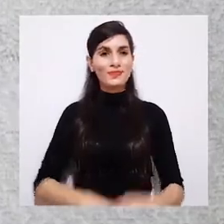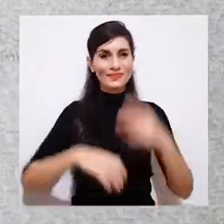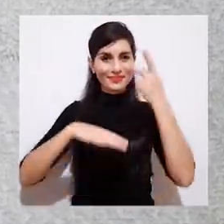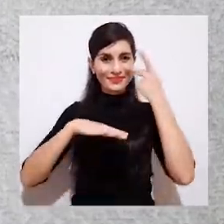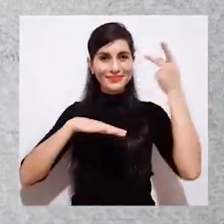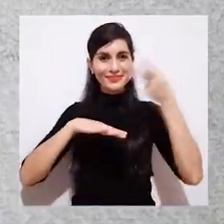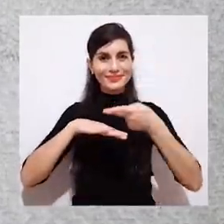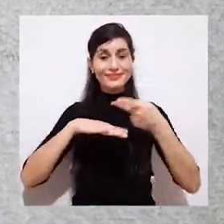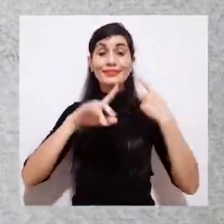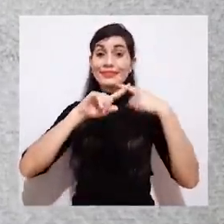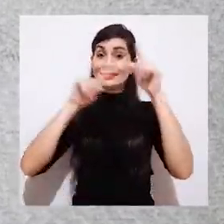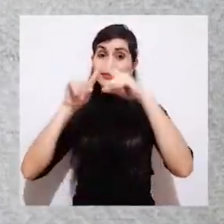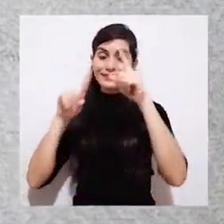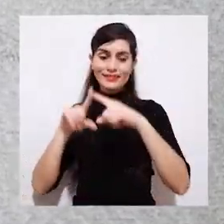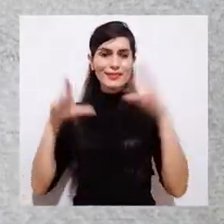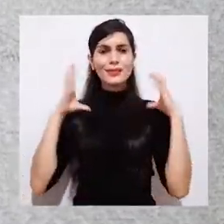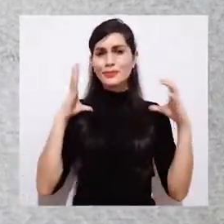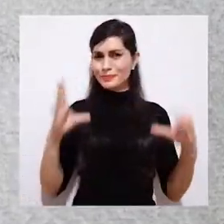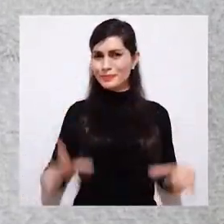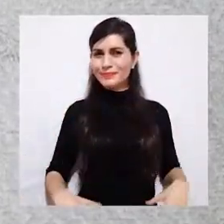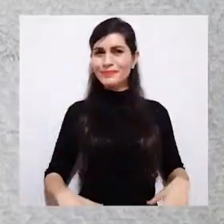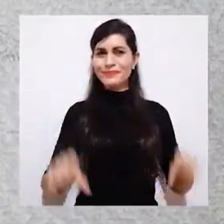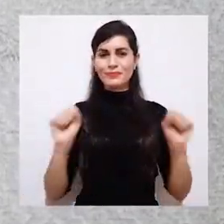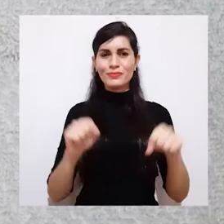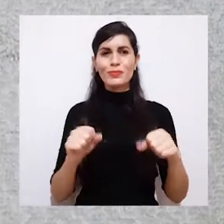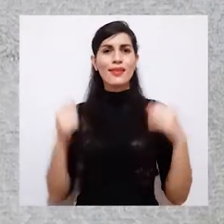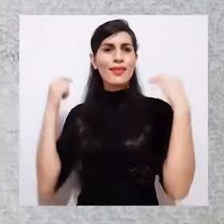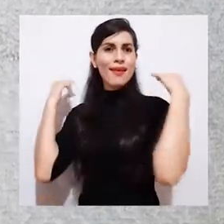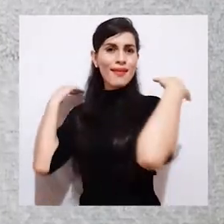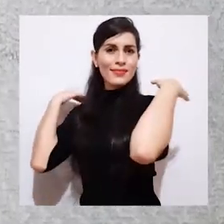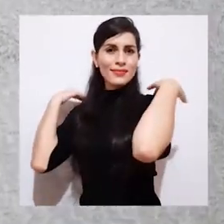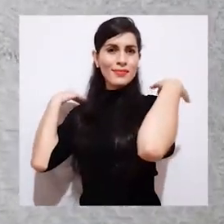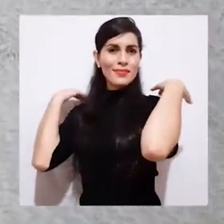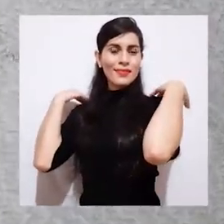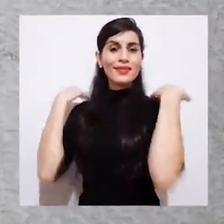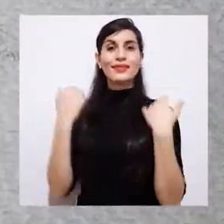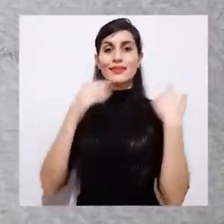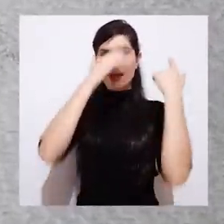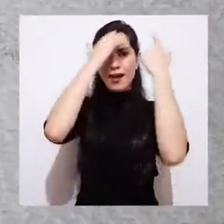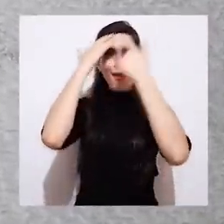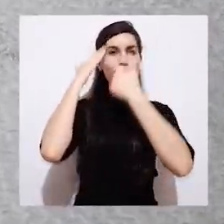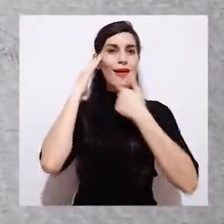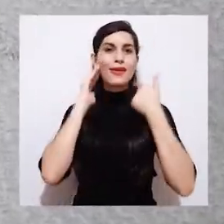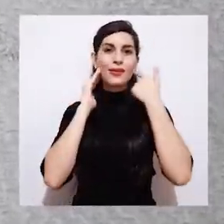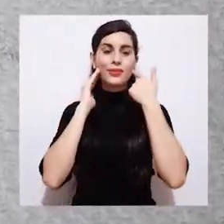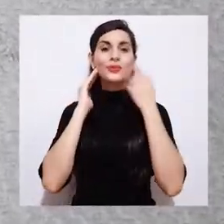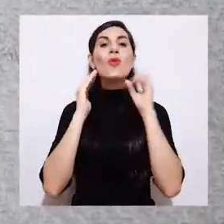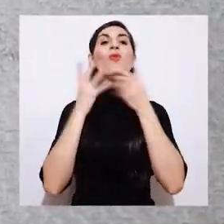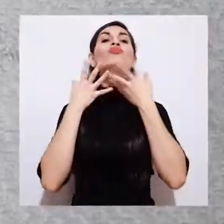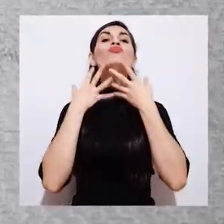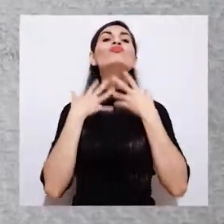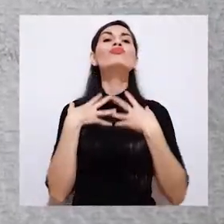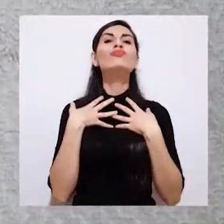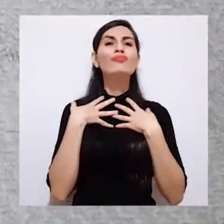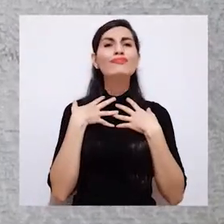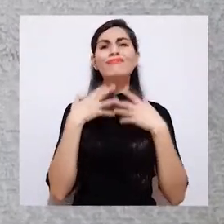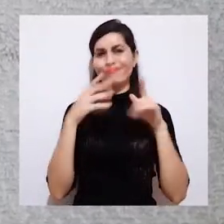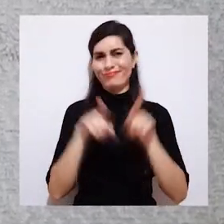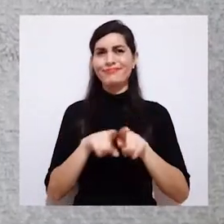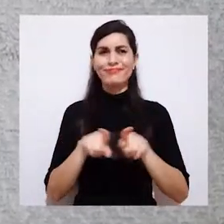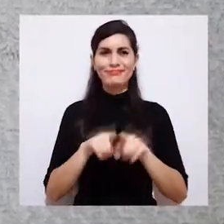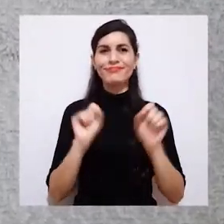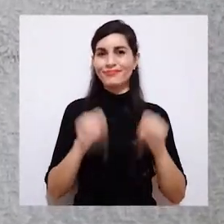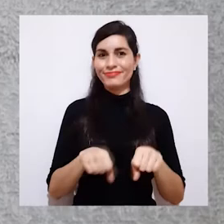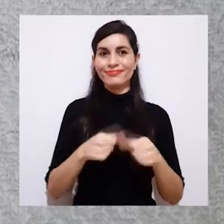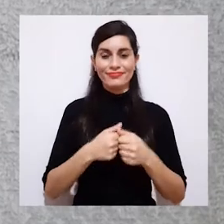Este efecto lo pueden realizar en distintas partes del cuerpo, como puede ser la espalda, el rostro, el cuello. Y